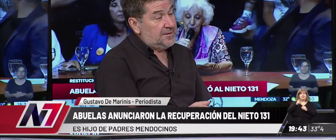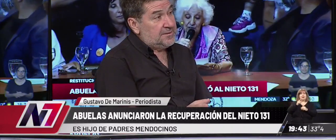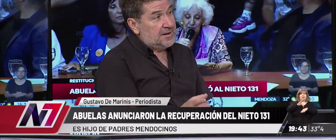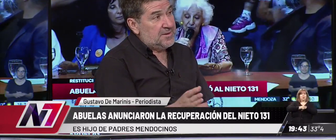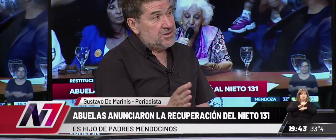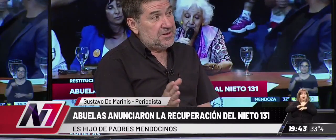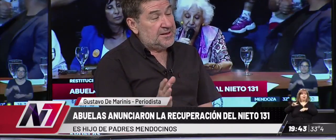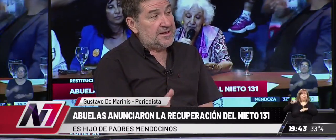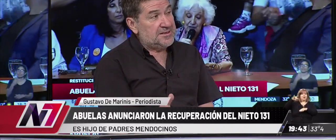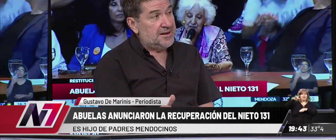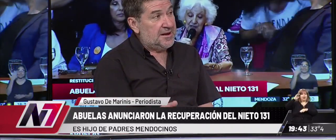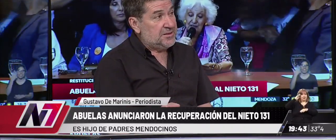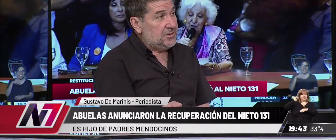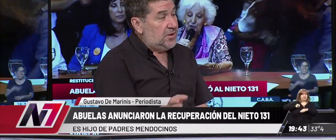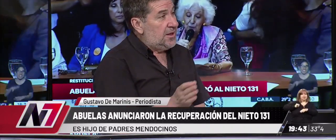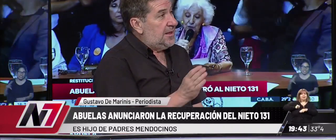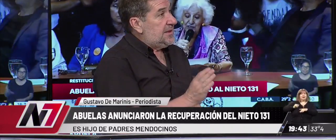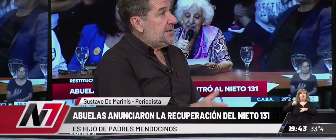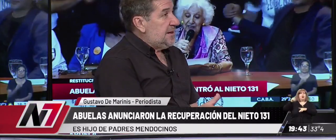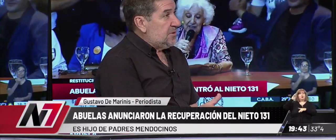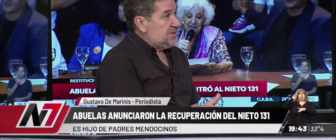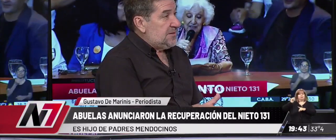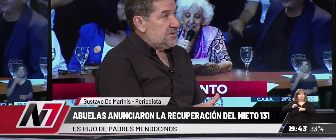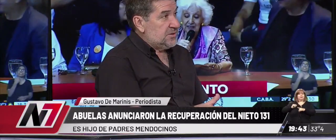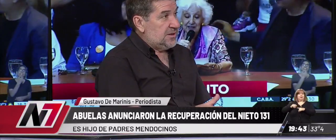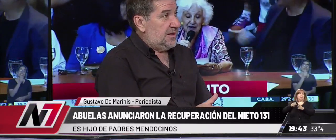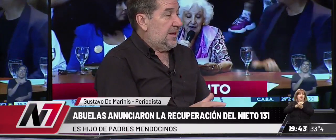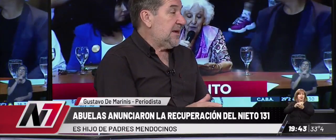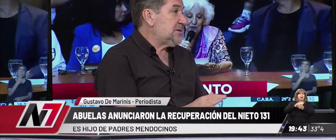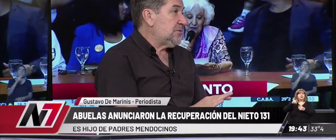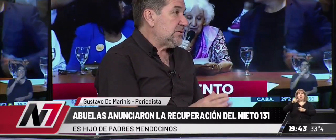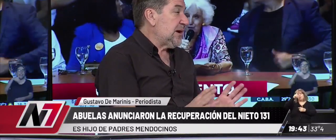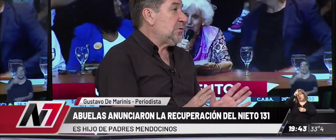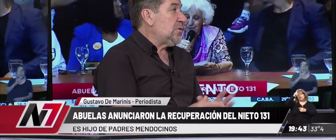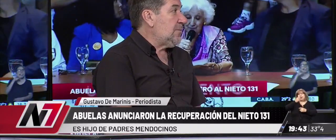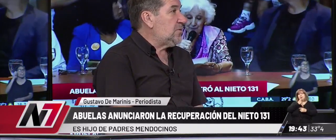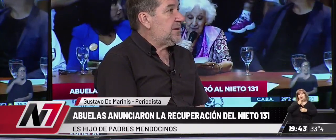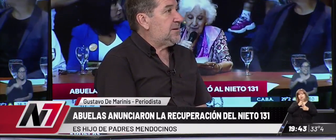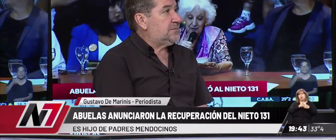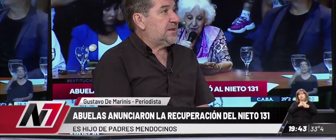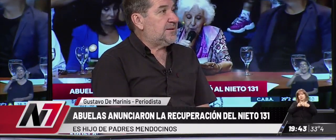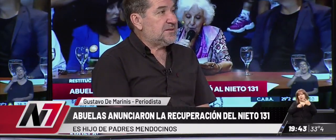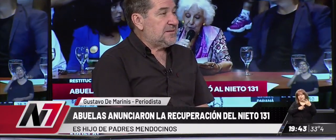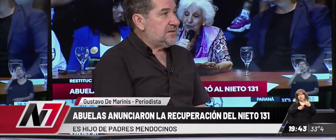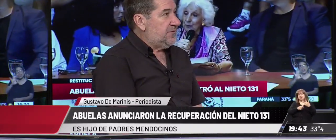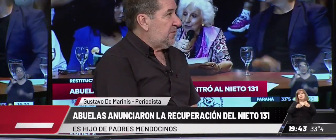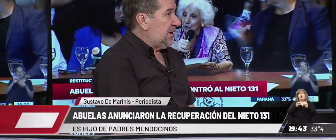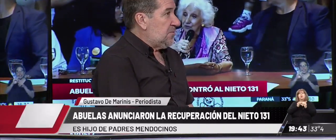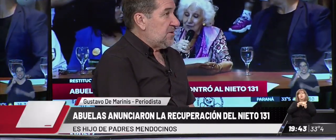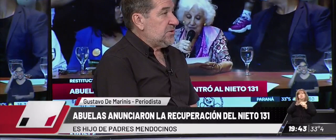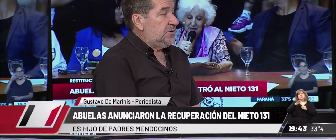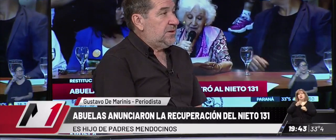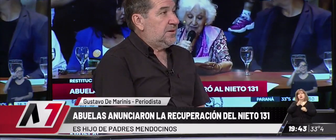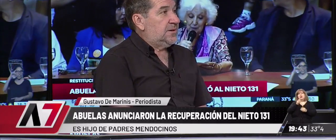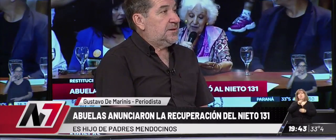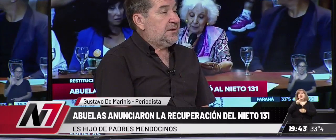Aérea, del Destacamento de Inteligencia del Ejército y de la Policía de Mendoza. Ese juicio calculamos que tendrá sentencia en febrero o